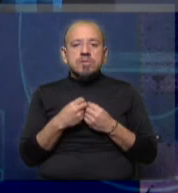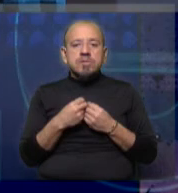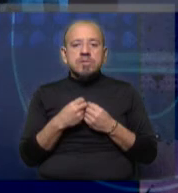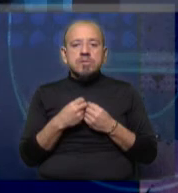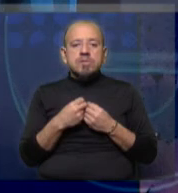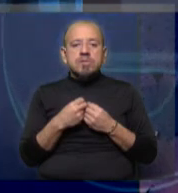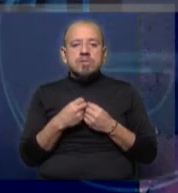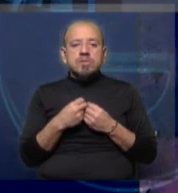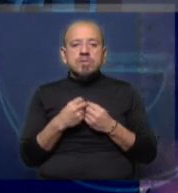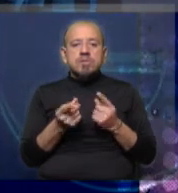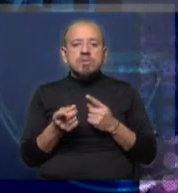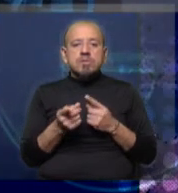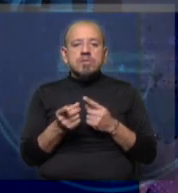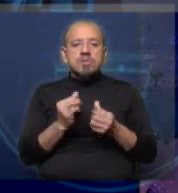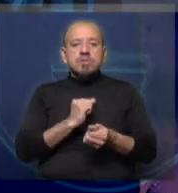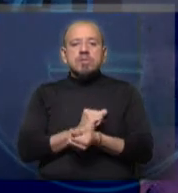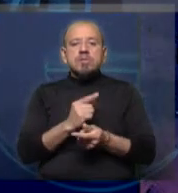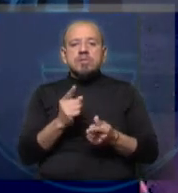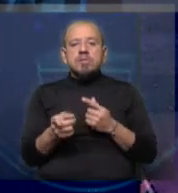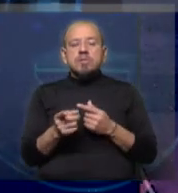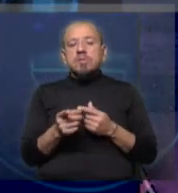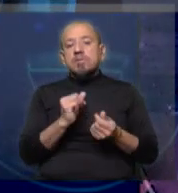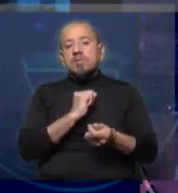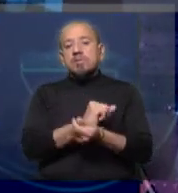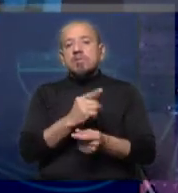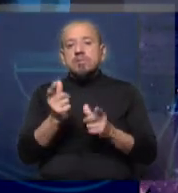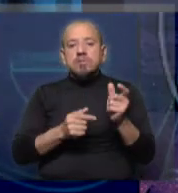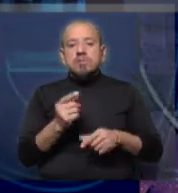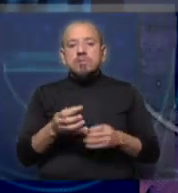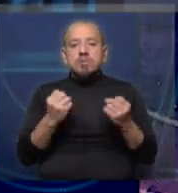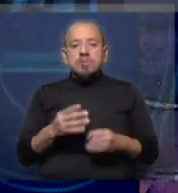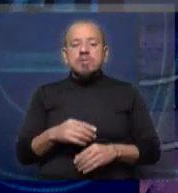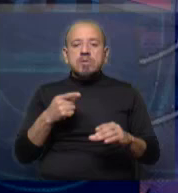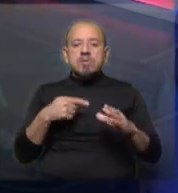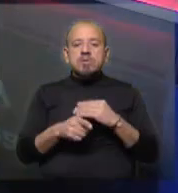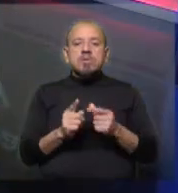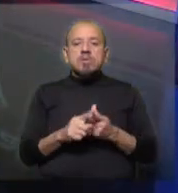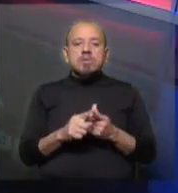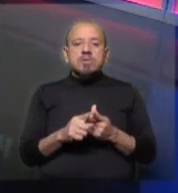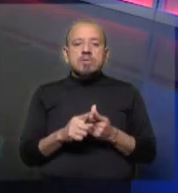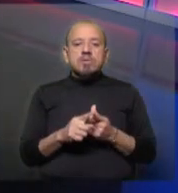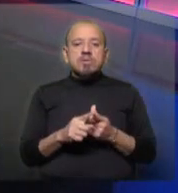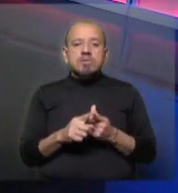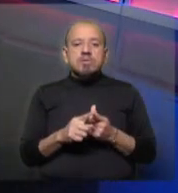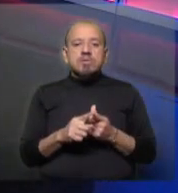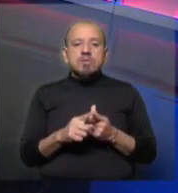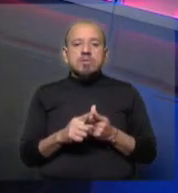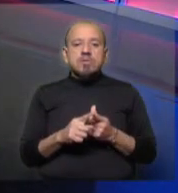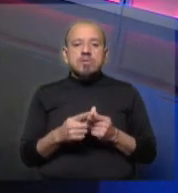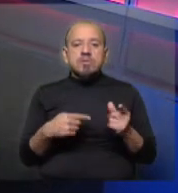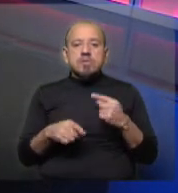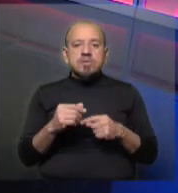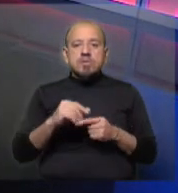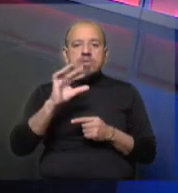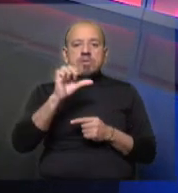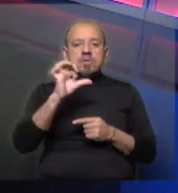fue presa o Pero por qué fue presa porque realmente se fue a fondo en el tema y se estatiza un lugar